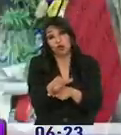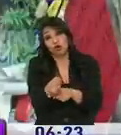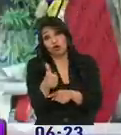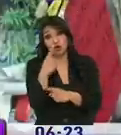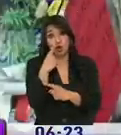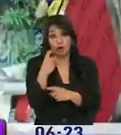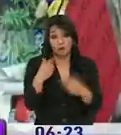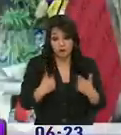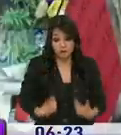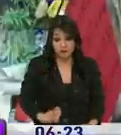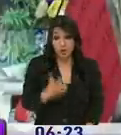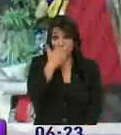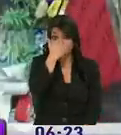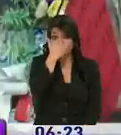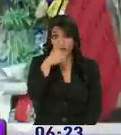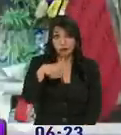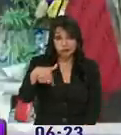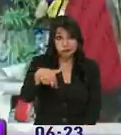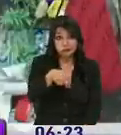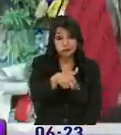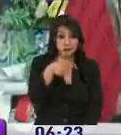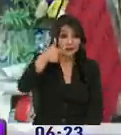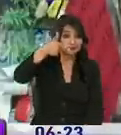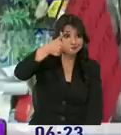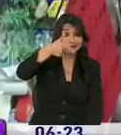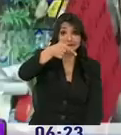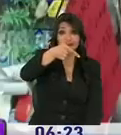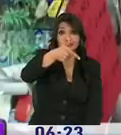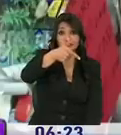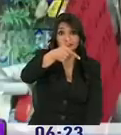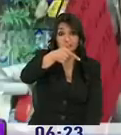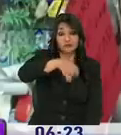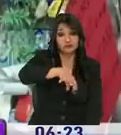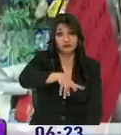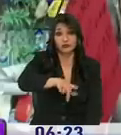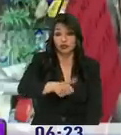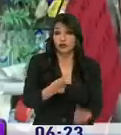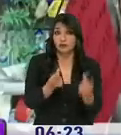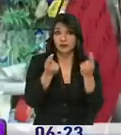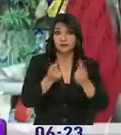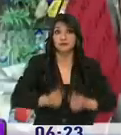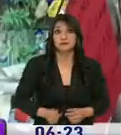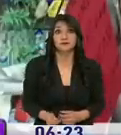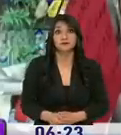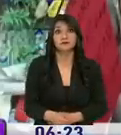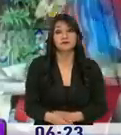se acerca a la caja y con pistola en mano empieza a robar.